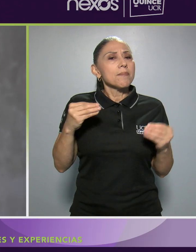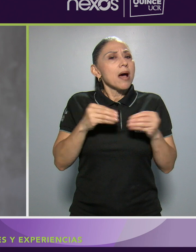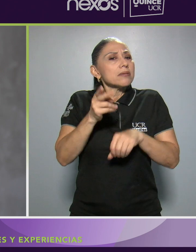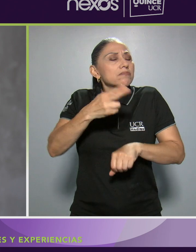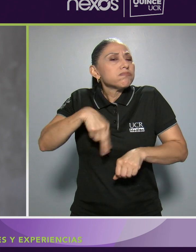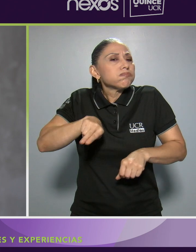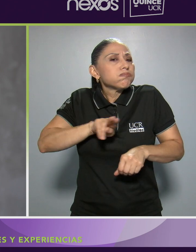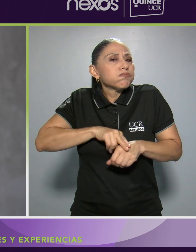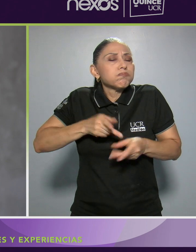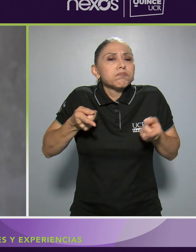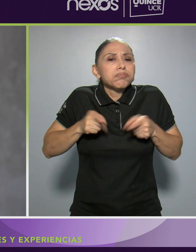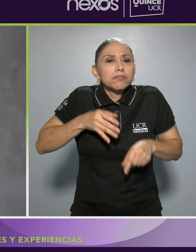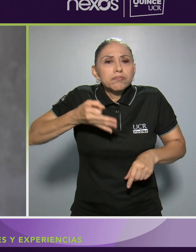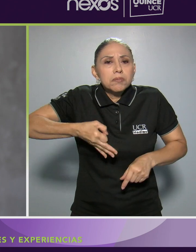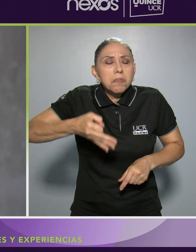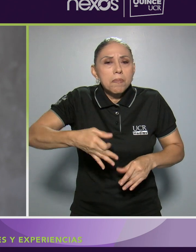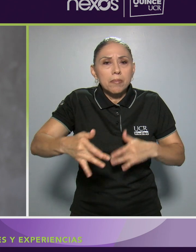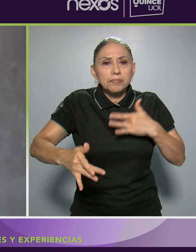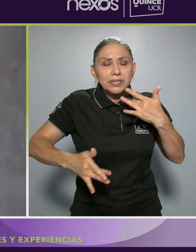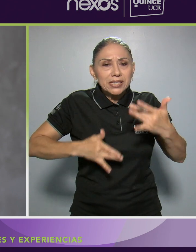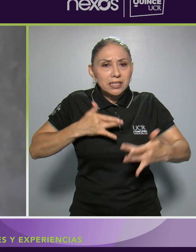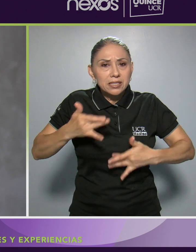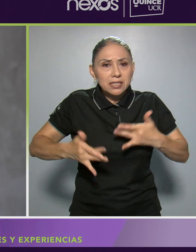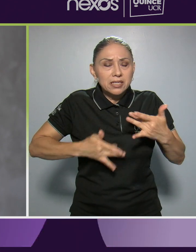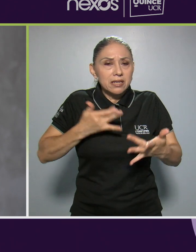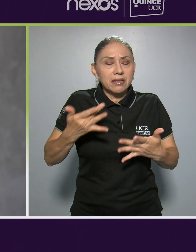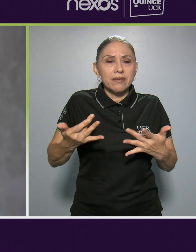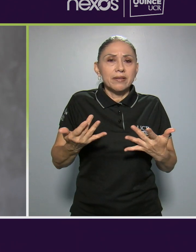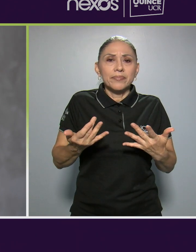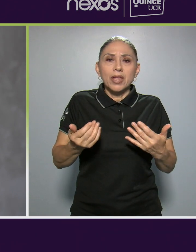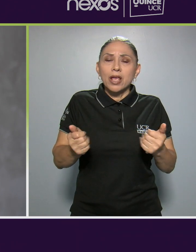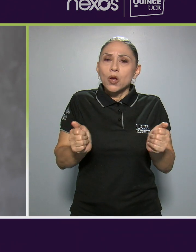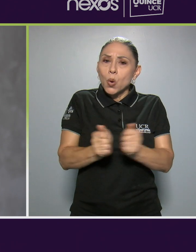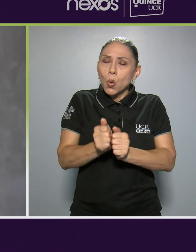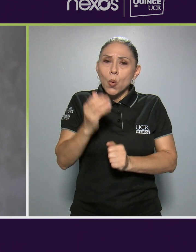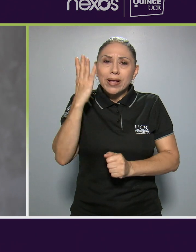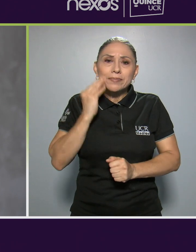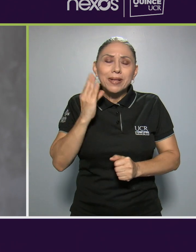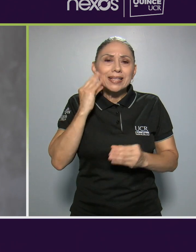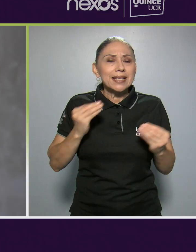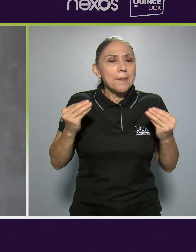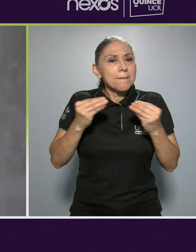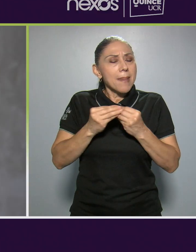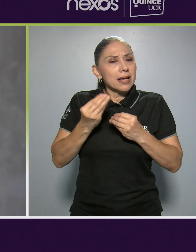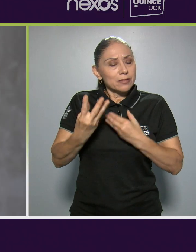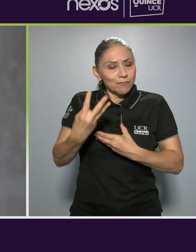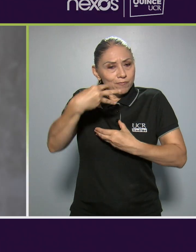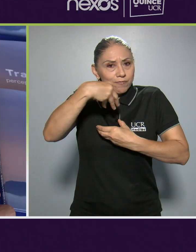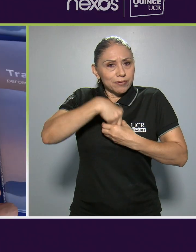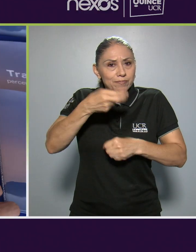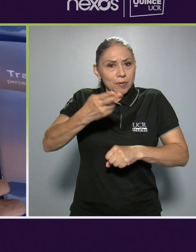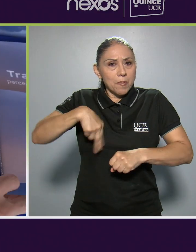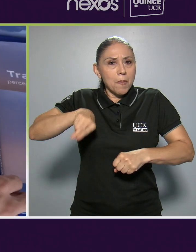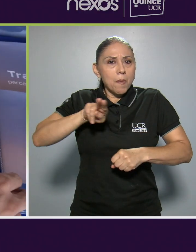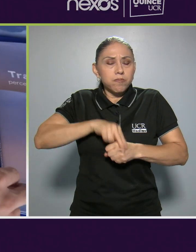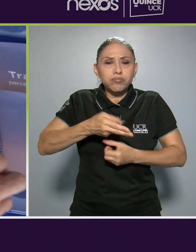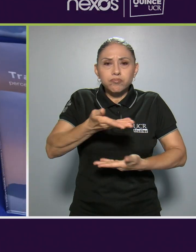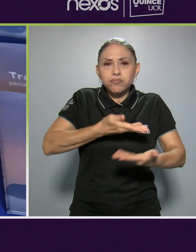más sensible y desde una experiencia más inmersiva e interactiva.